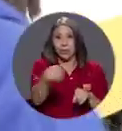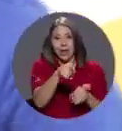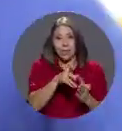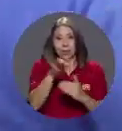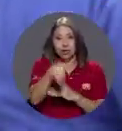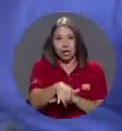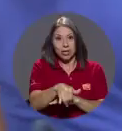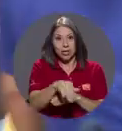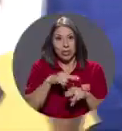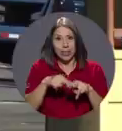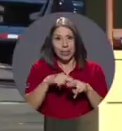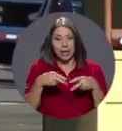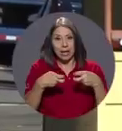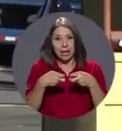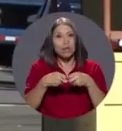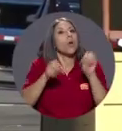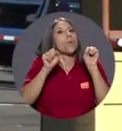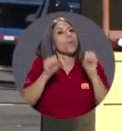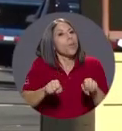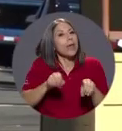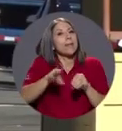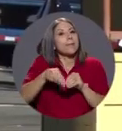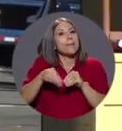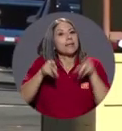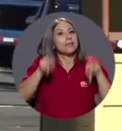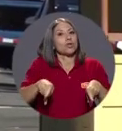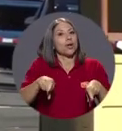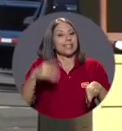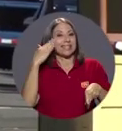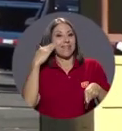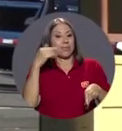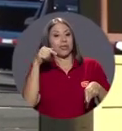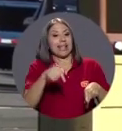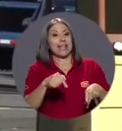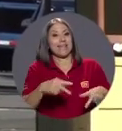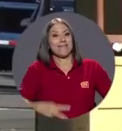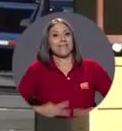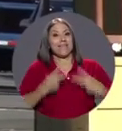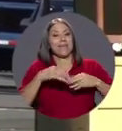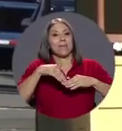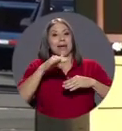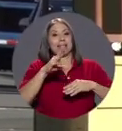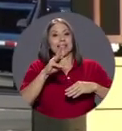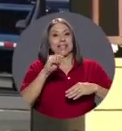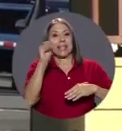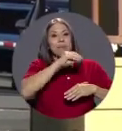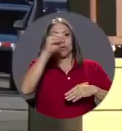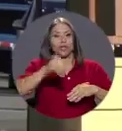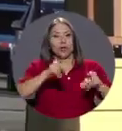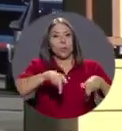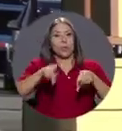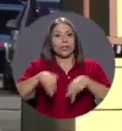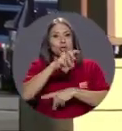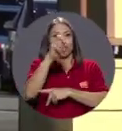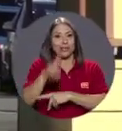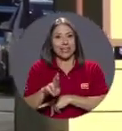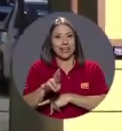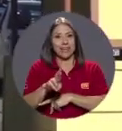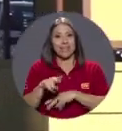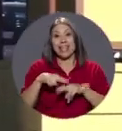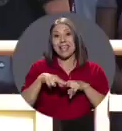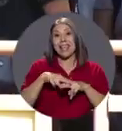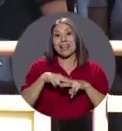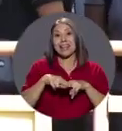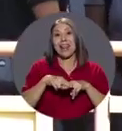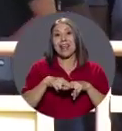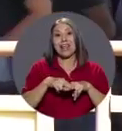perfectamente puede mover más personas, tomando en consideración que en el GAM viven más del 60% de la población de Costa Rica, y que el tren